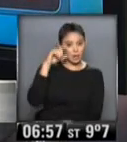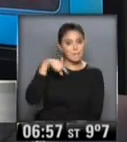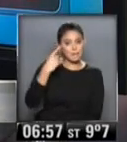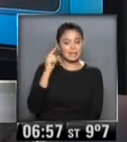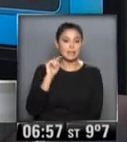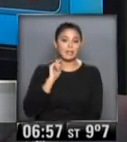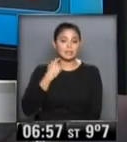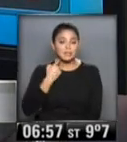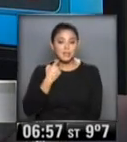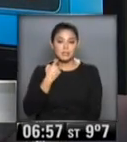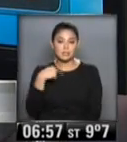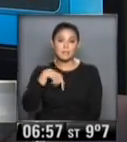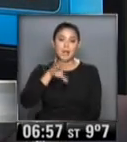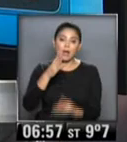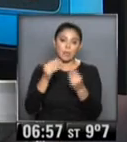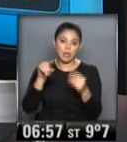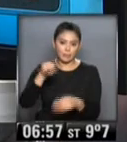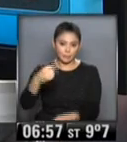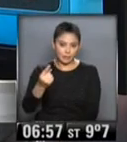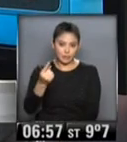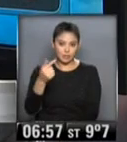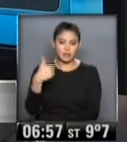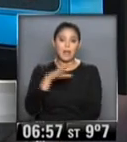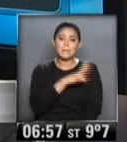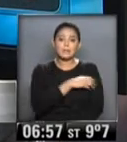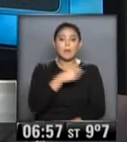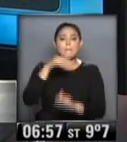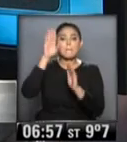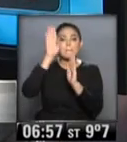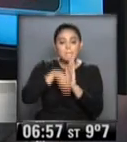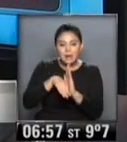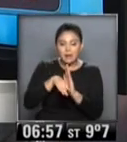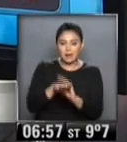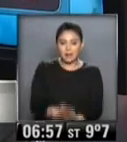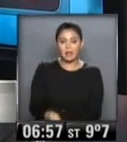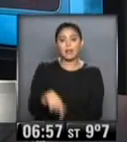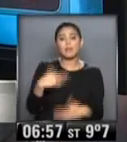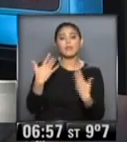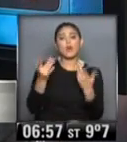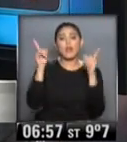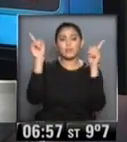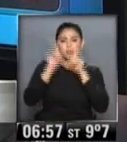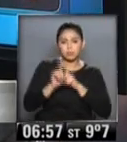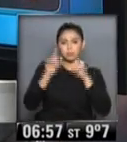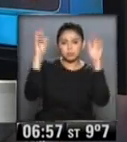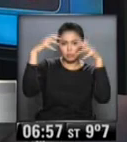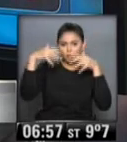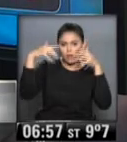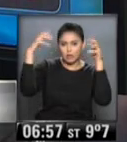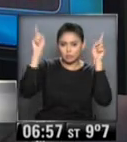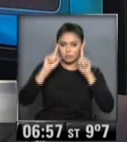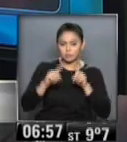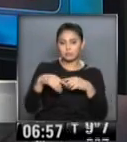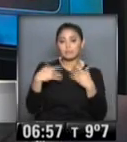más cálido, más húmedo. Mañana más baja la presión atmosférica, la probabilidad de chaparrones, de lluvias y